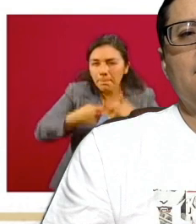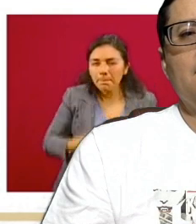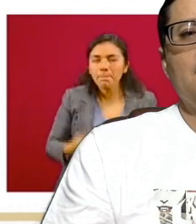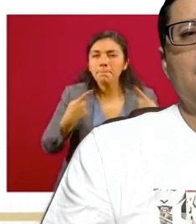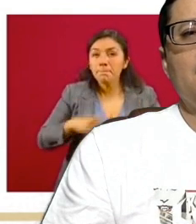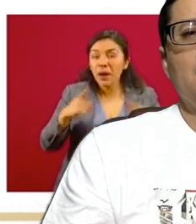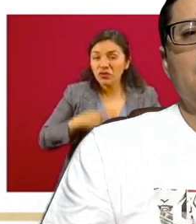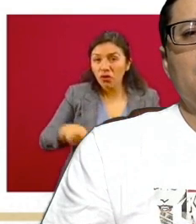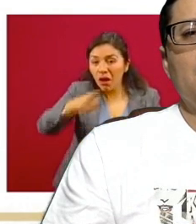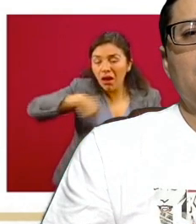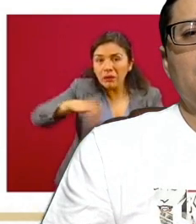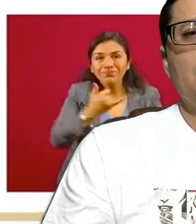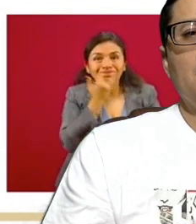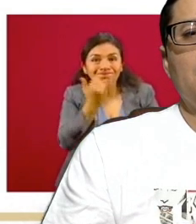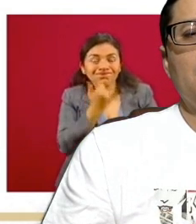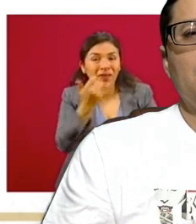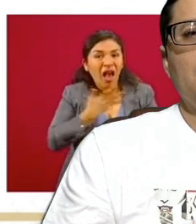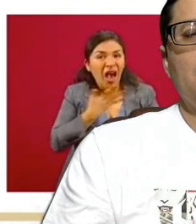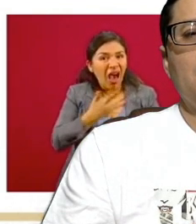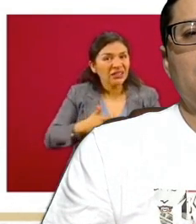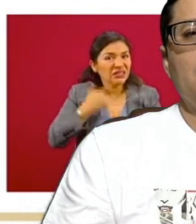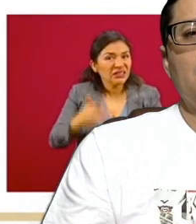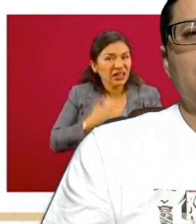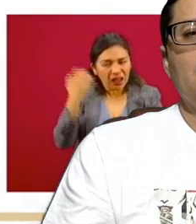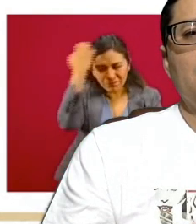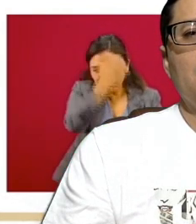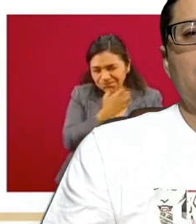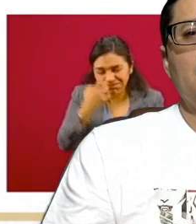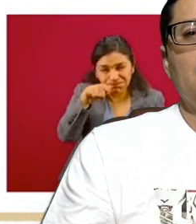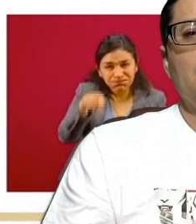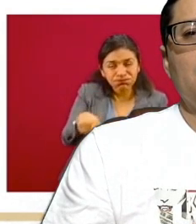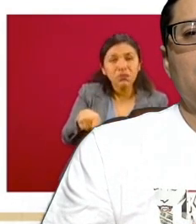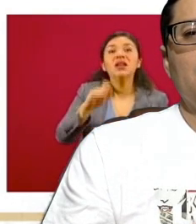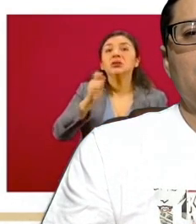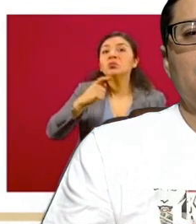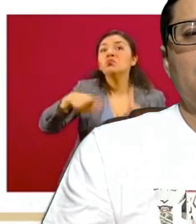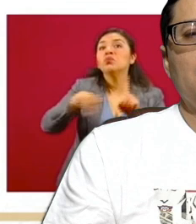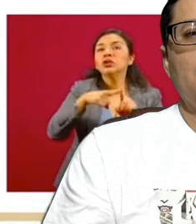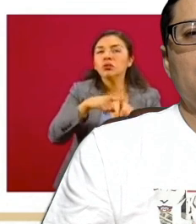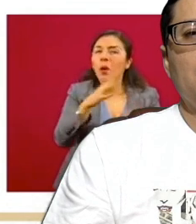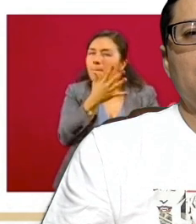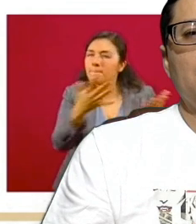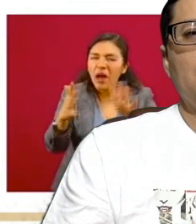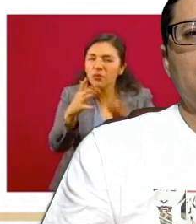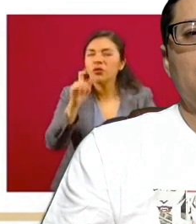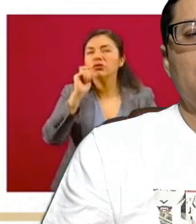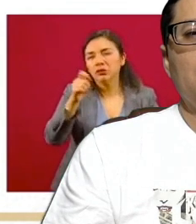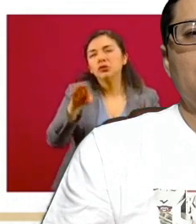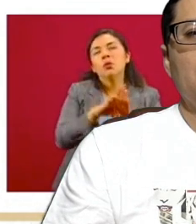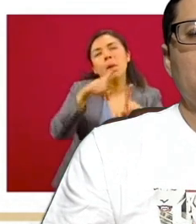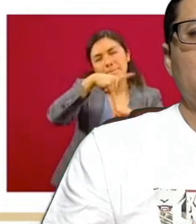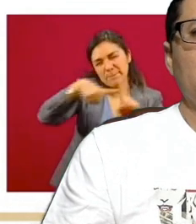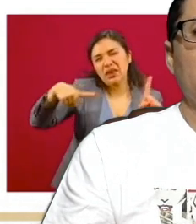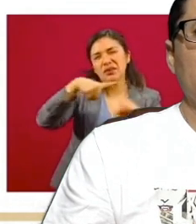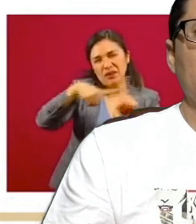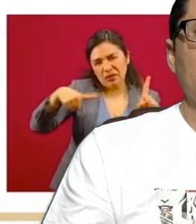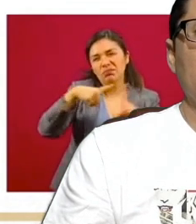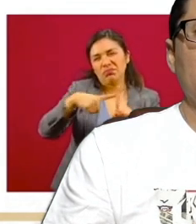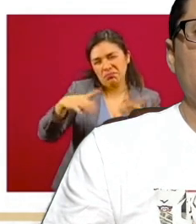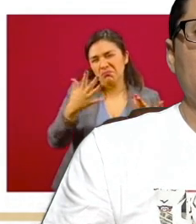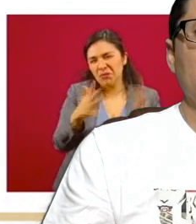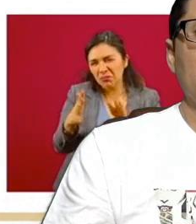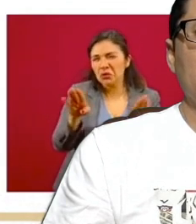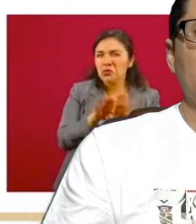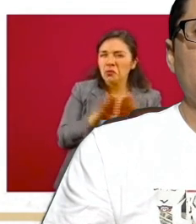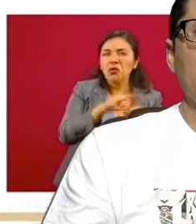personas que tienen los síntomas COVID y se les hace la prueba van a resultar positivos, y son aproximadamente la mitad, con